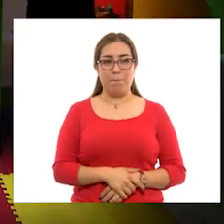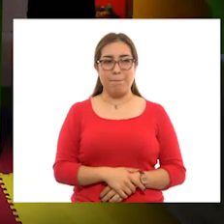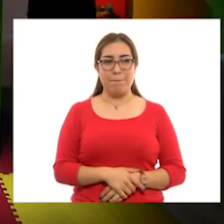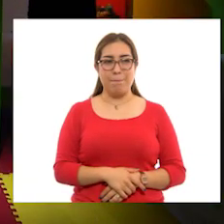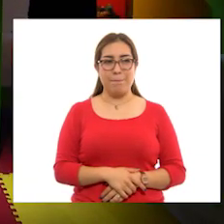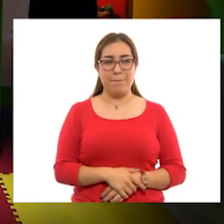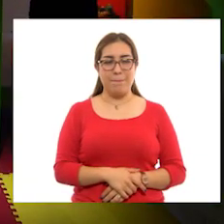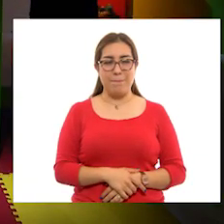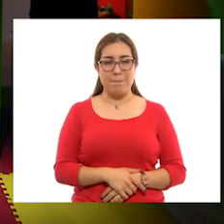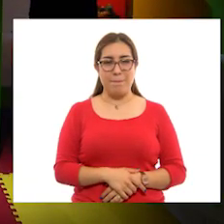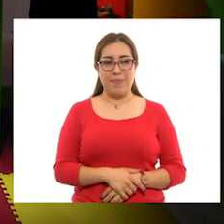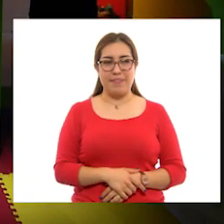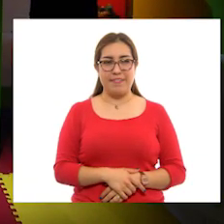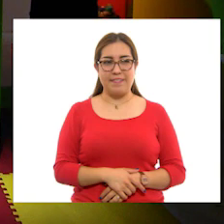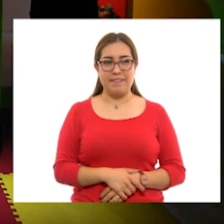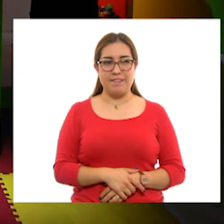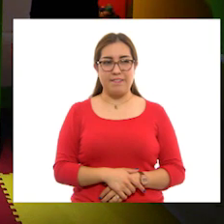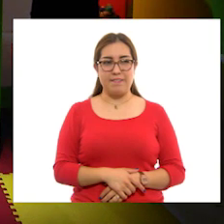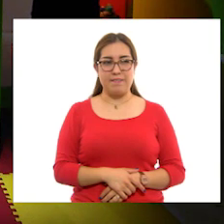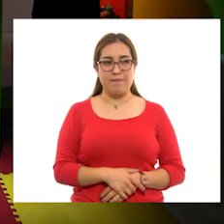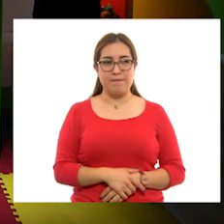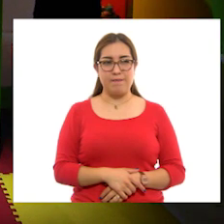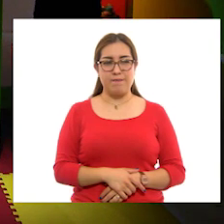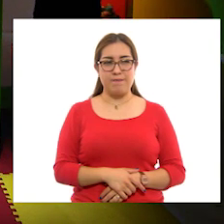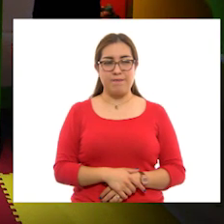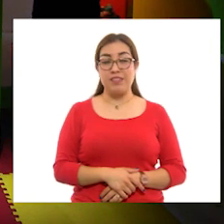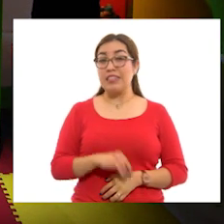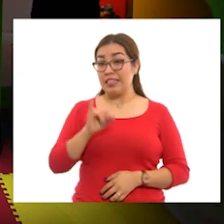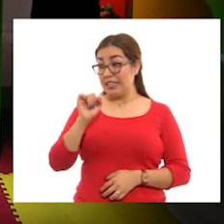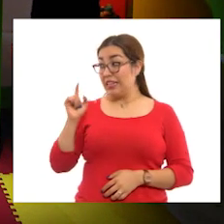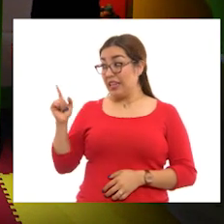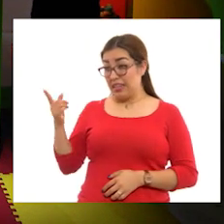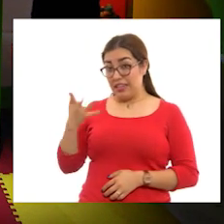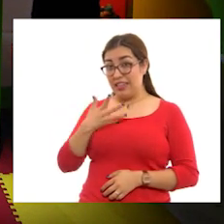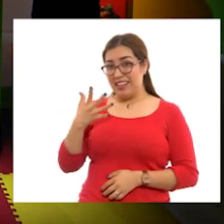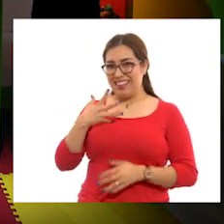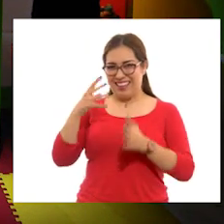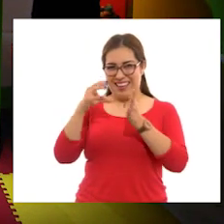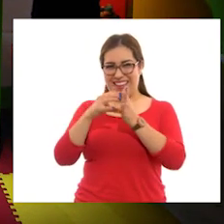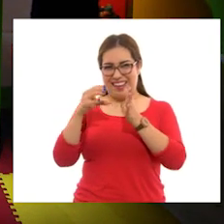Sí, aquí está nuestro tarjetero.